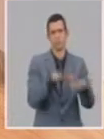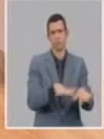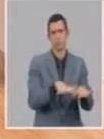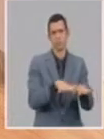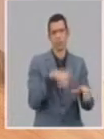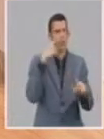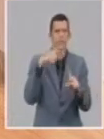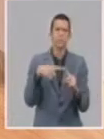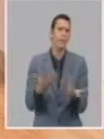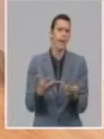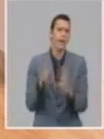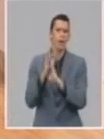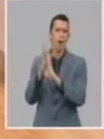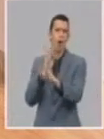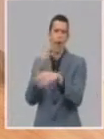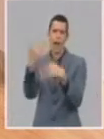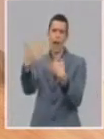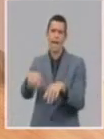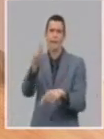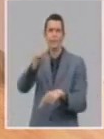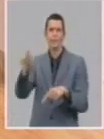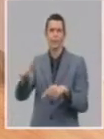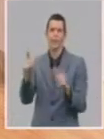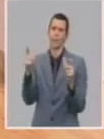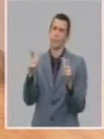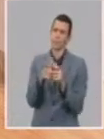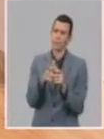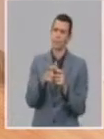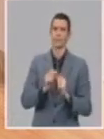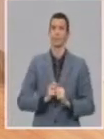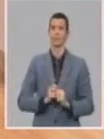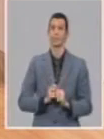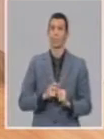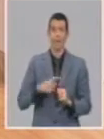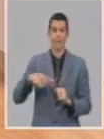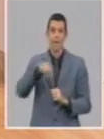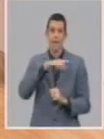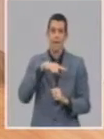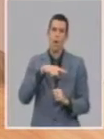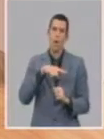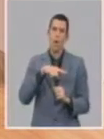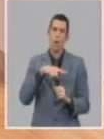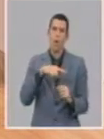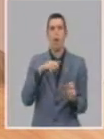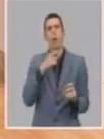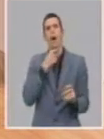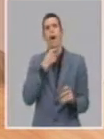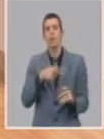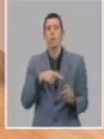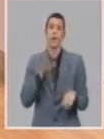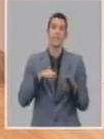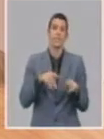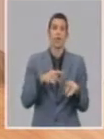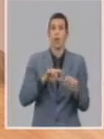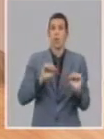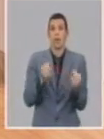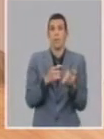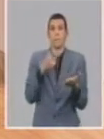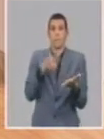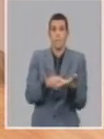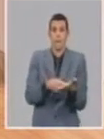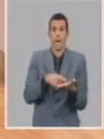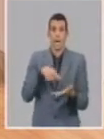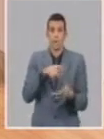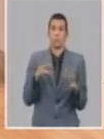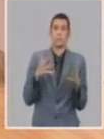derechos o determinadas obligaciones ante la oficina tributaria y tienen por supuesto el temor de que